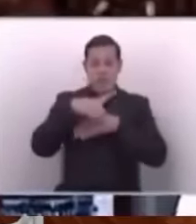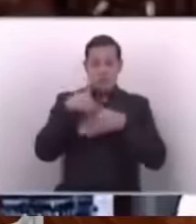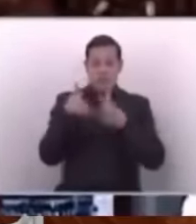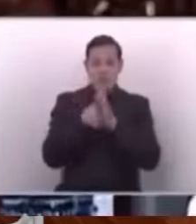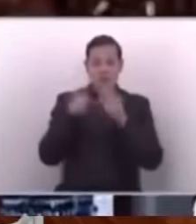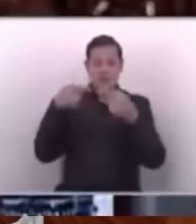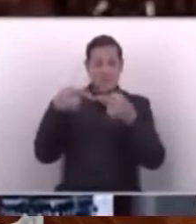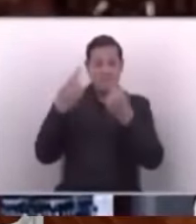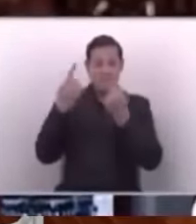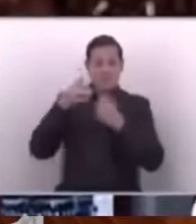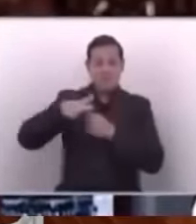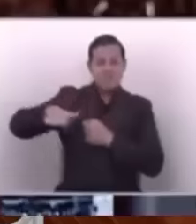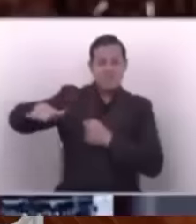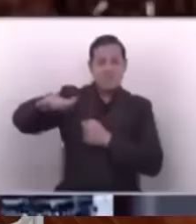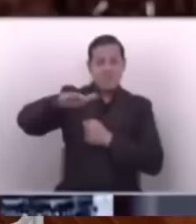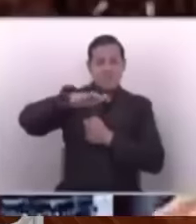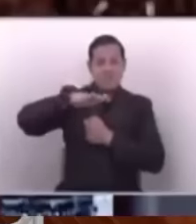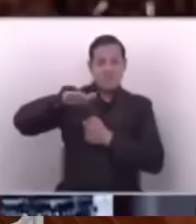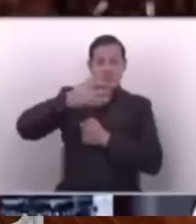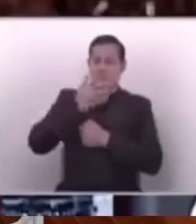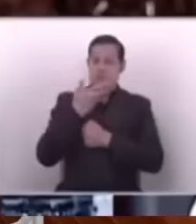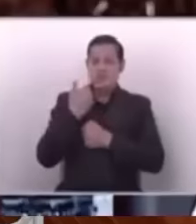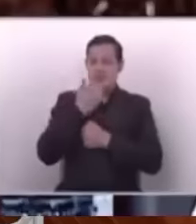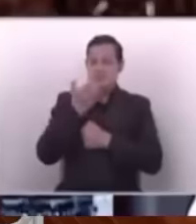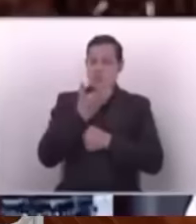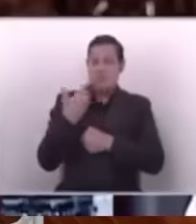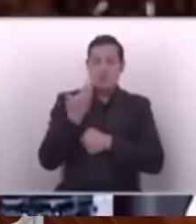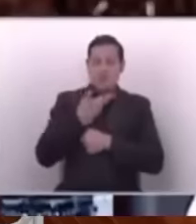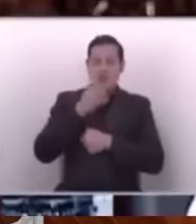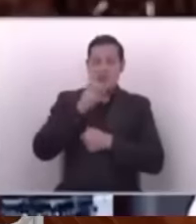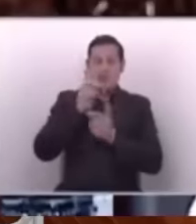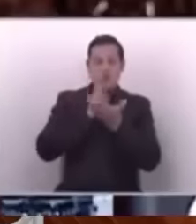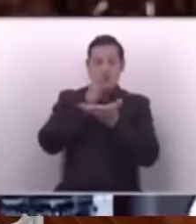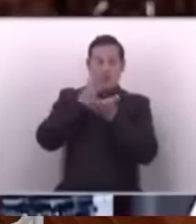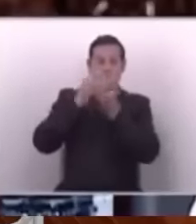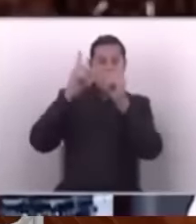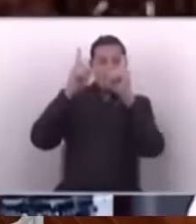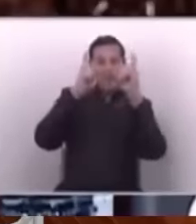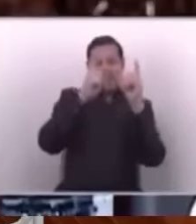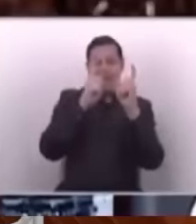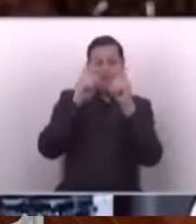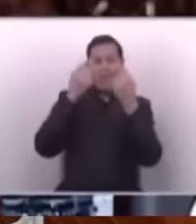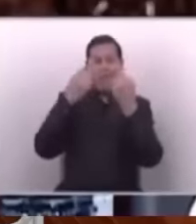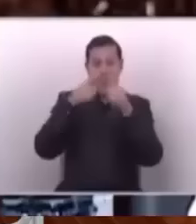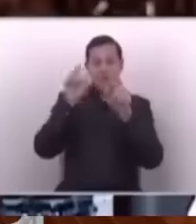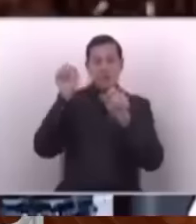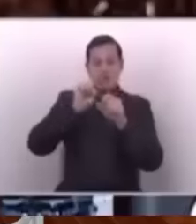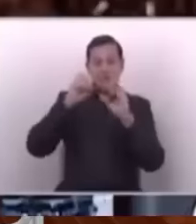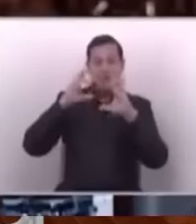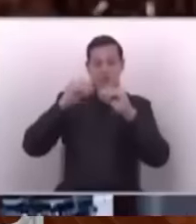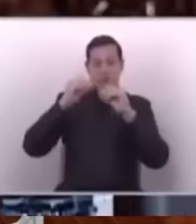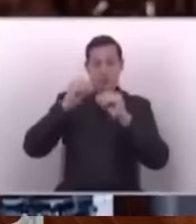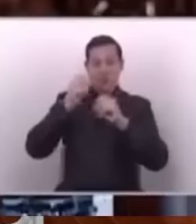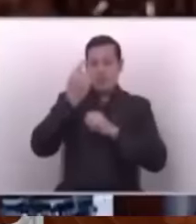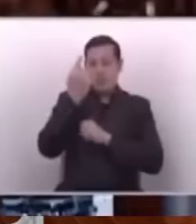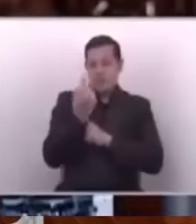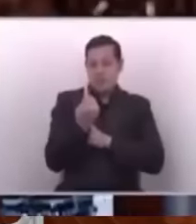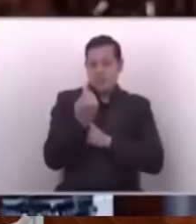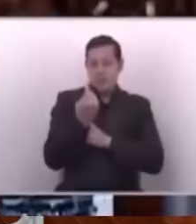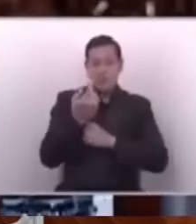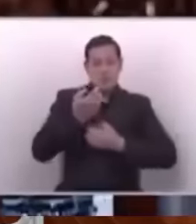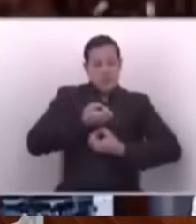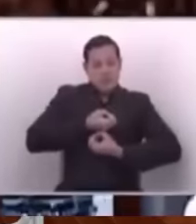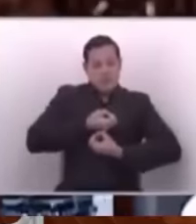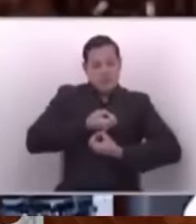diputados de oposición en el territorio, lo que pasa es que no nos andamos tomando fotos, ¿verdad? Pero sí platicamos con la gente. Y quiero